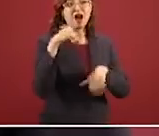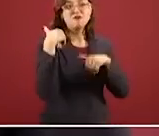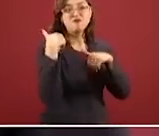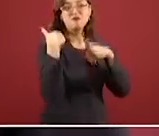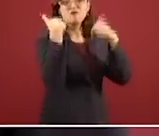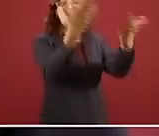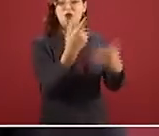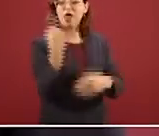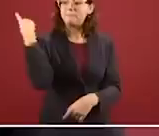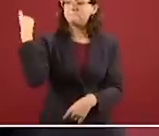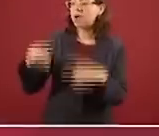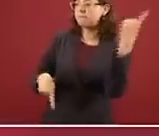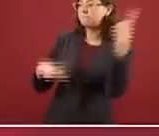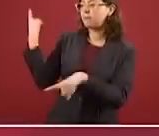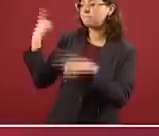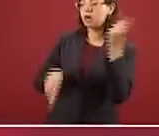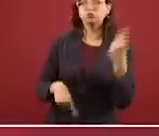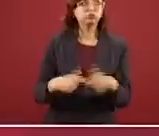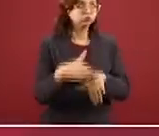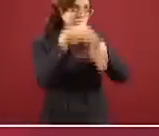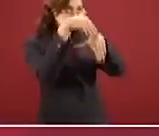enviadas desde el extranjero,